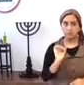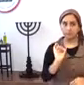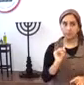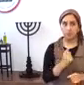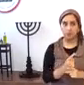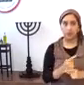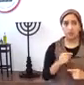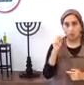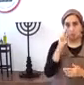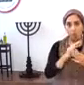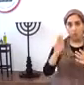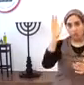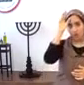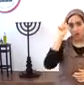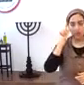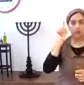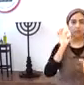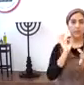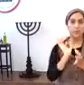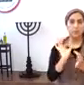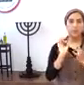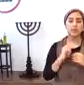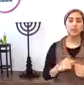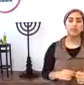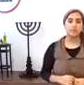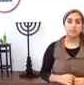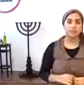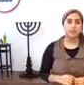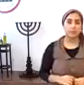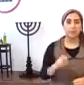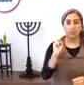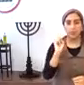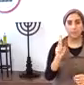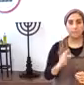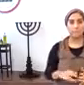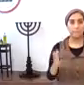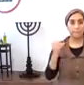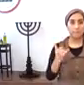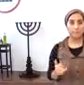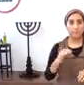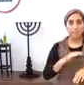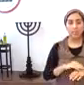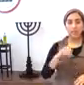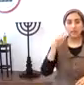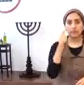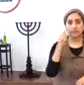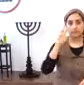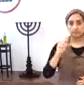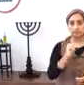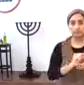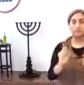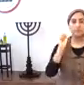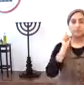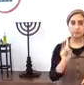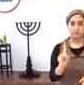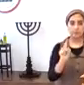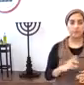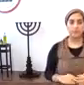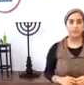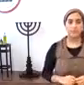Tremendo, ¿verdad? El esterno es perfecto. Bueno, ahora, en el 26.1